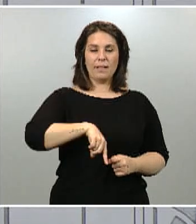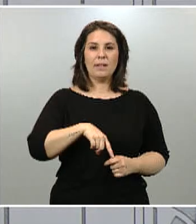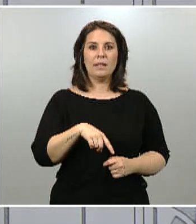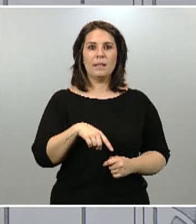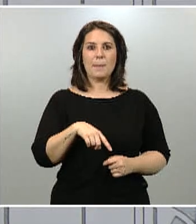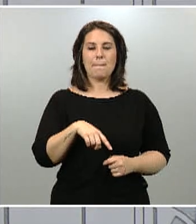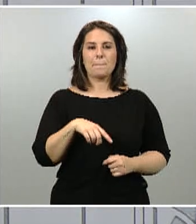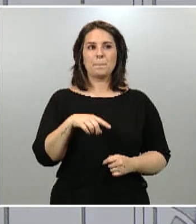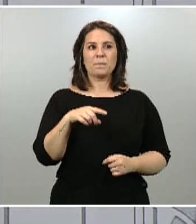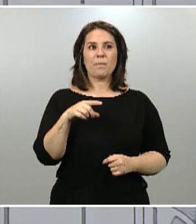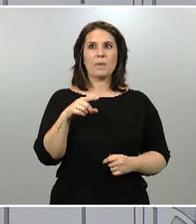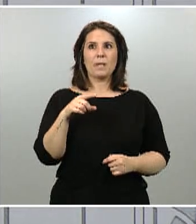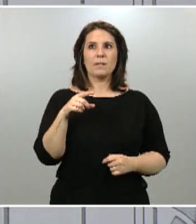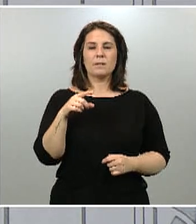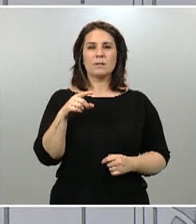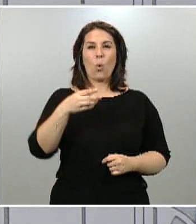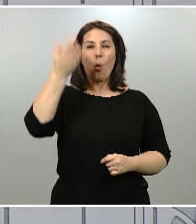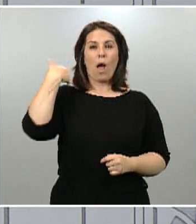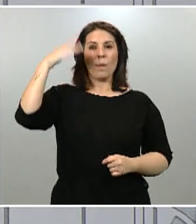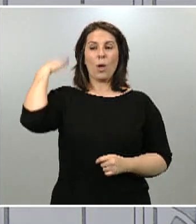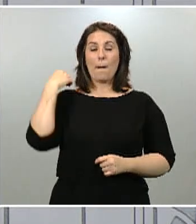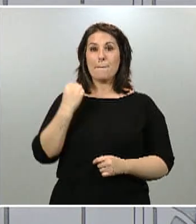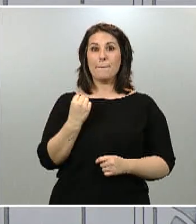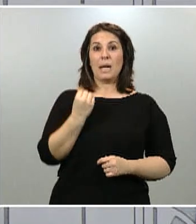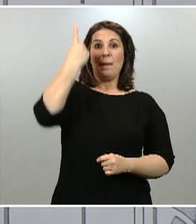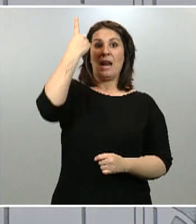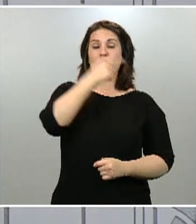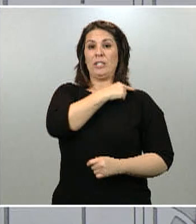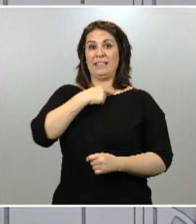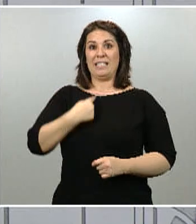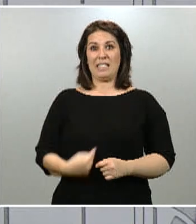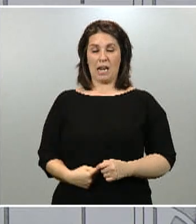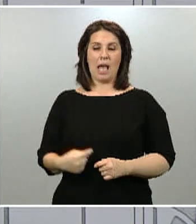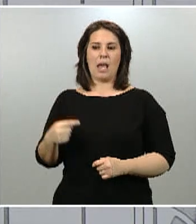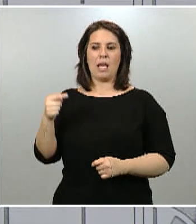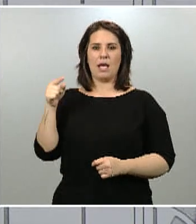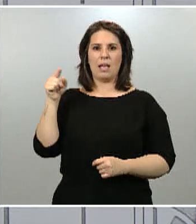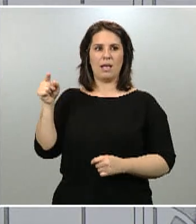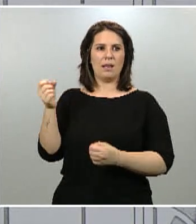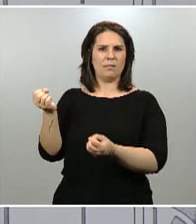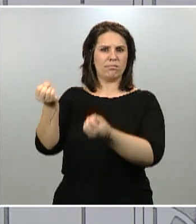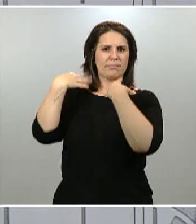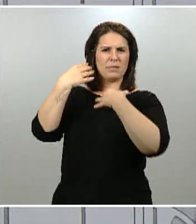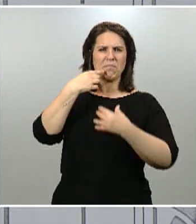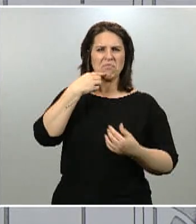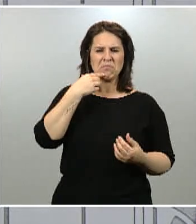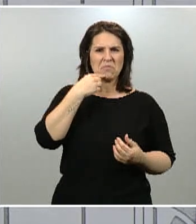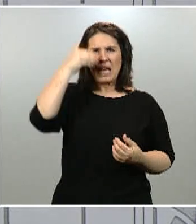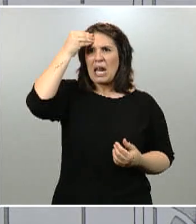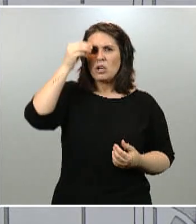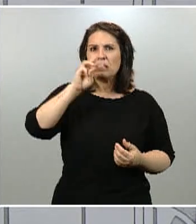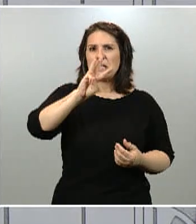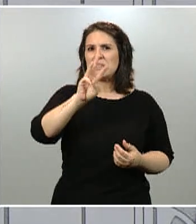que se hizo la primera notificación por parte de China, si no me equivoco, creo que fue el 31 de diciembre, con